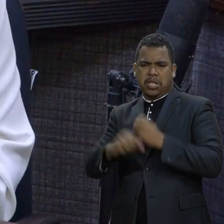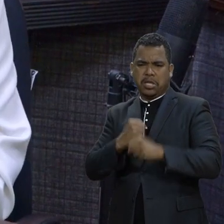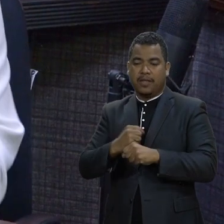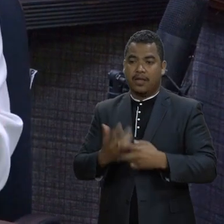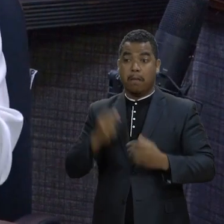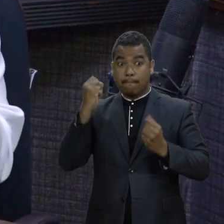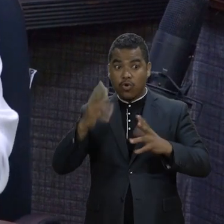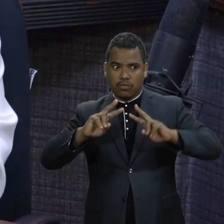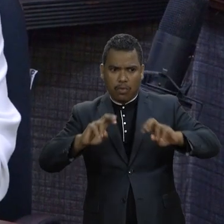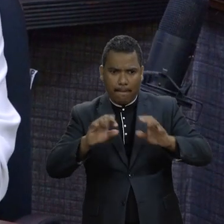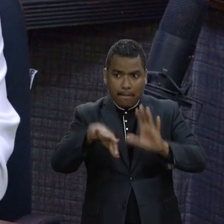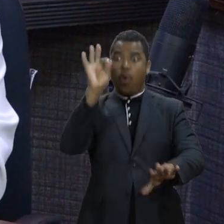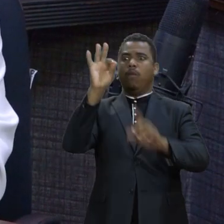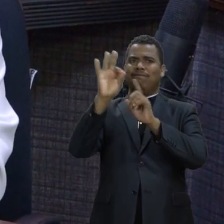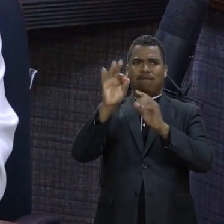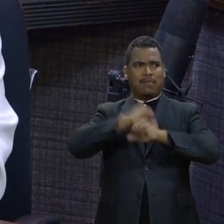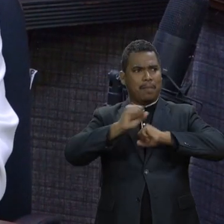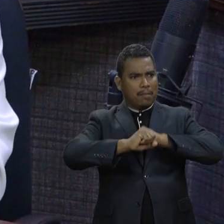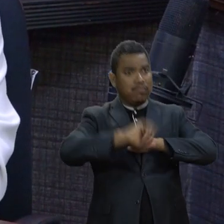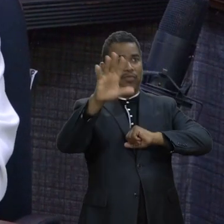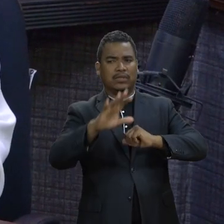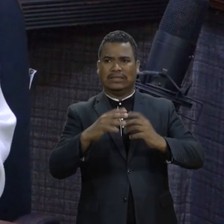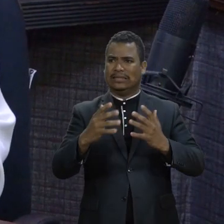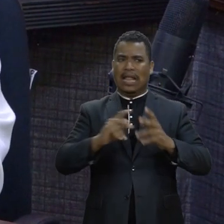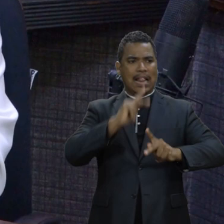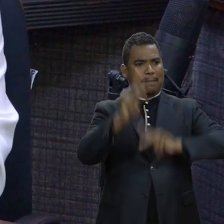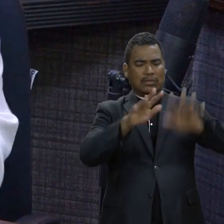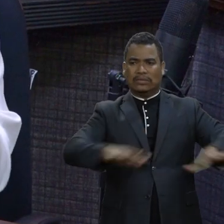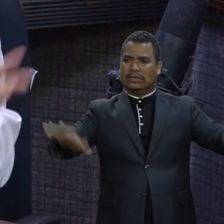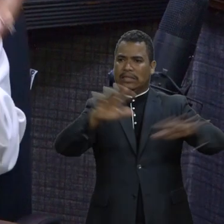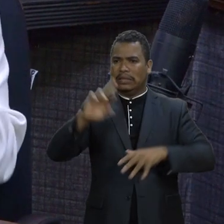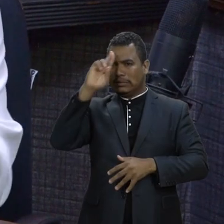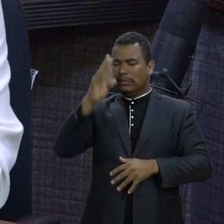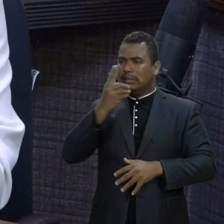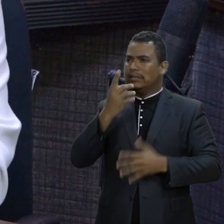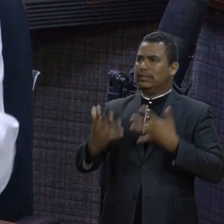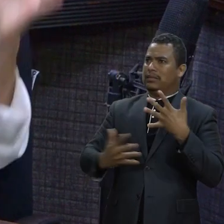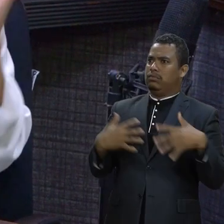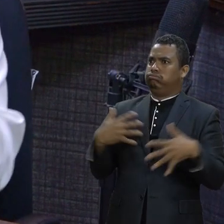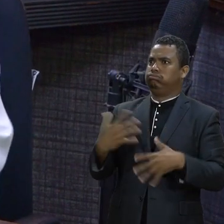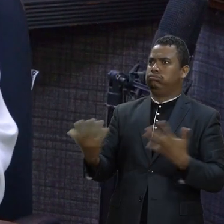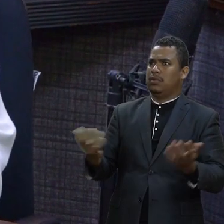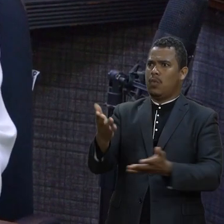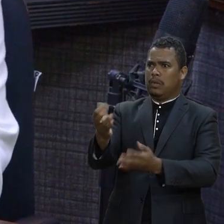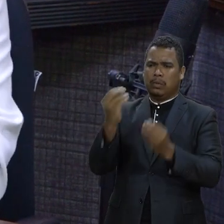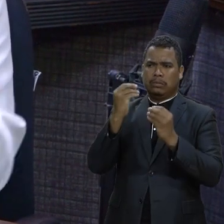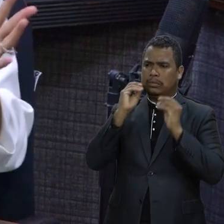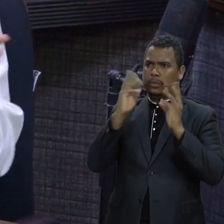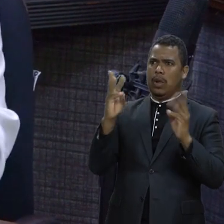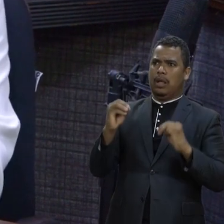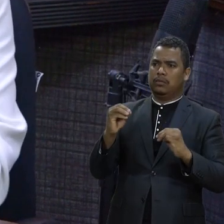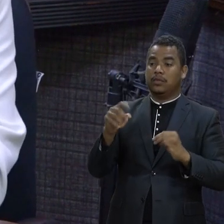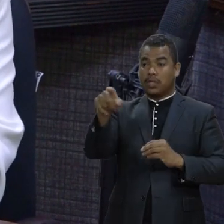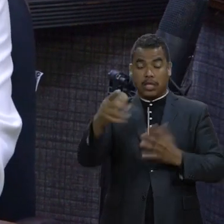guardaespaldas, entonces, Will, okay, y él siempre se está quejando. Es que, doña, pero que usted cree que usted... Pero, doña, pero usted cree que no... Pero,